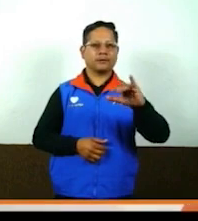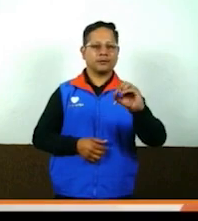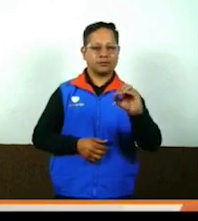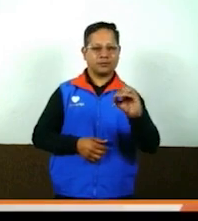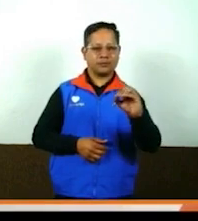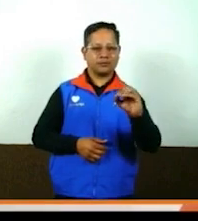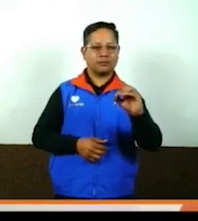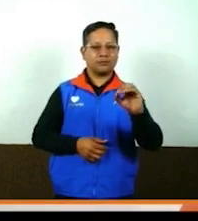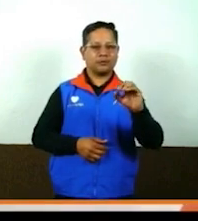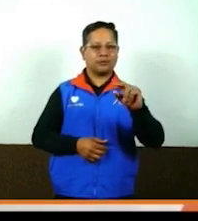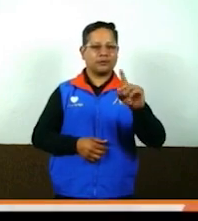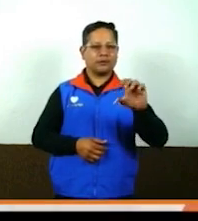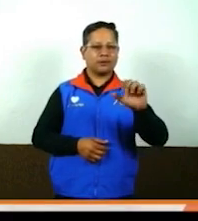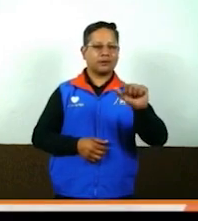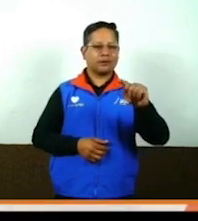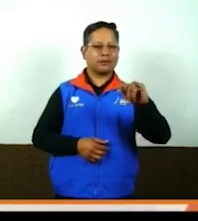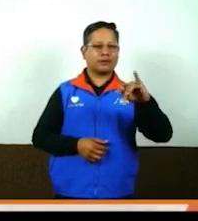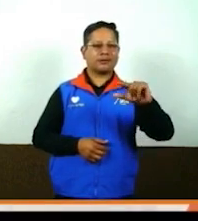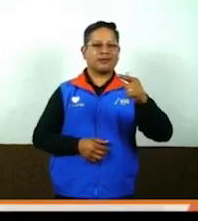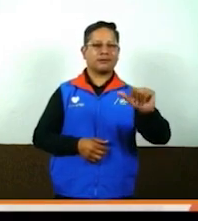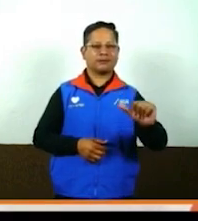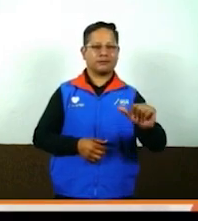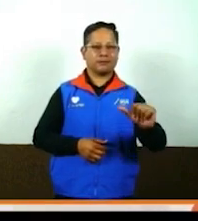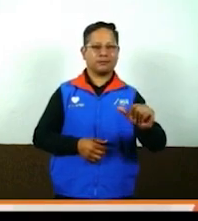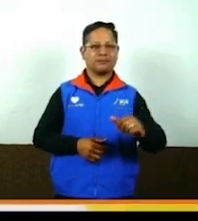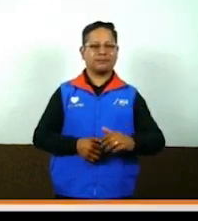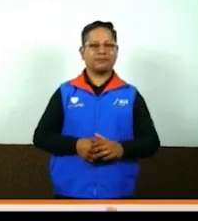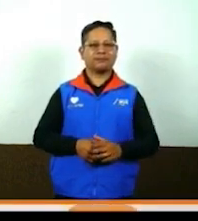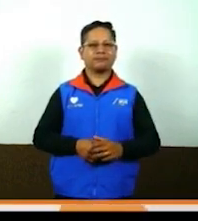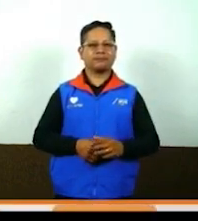Federico de Arteaga Vidiella.